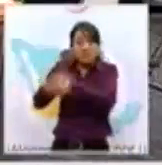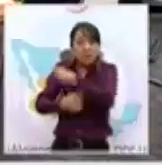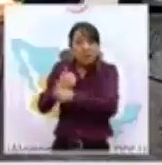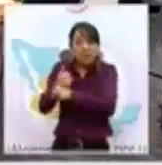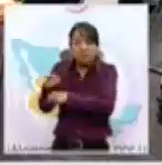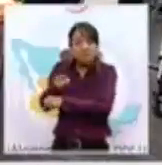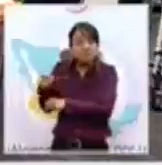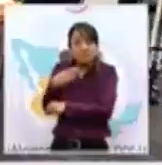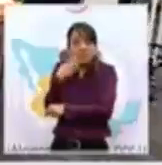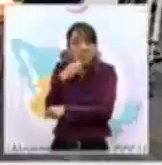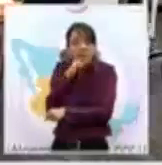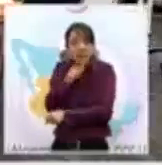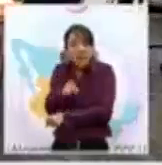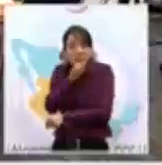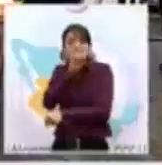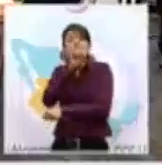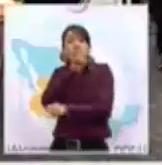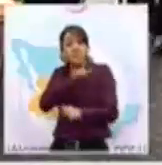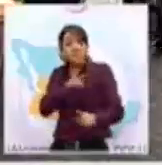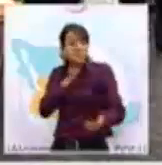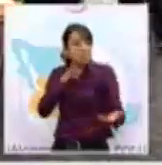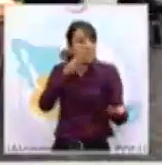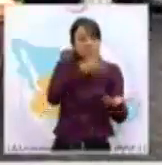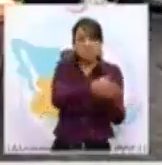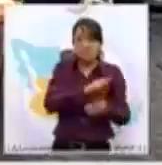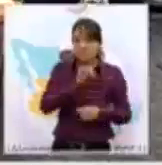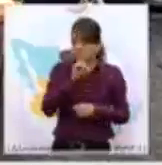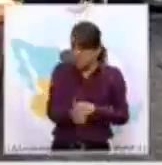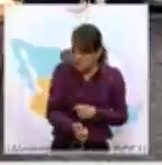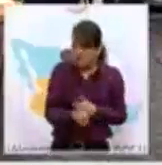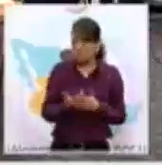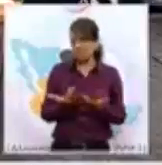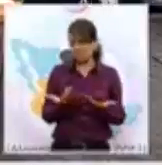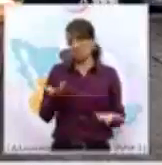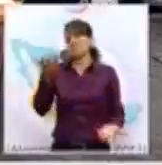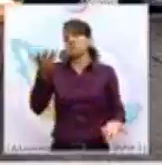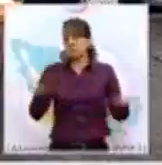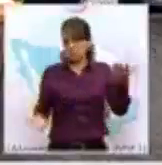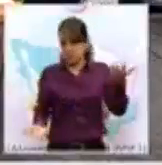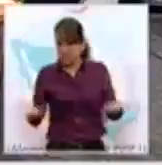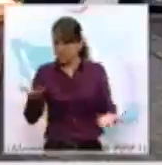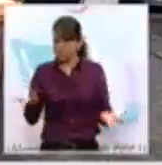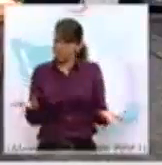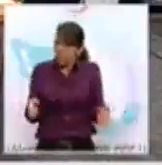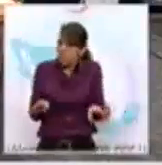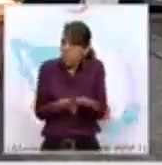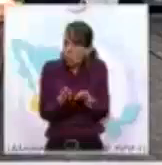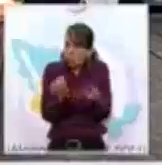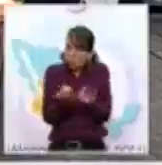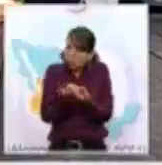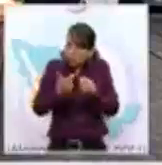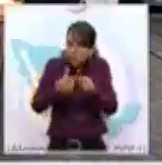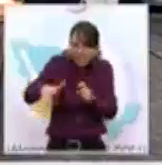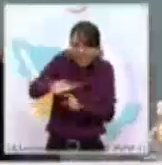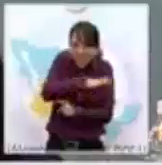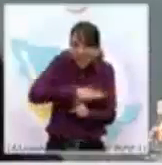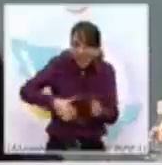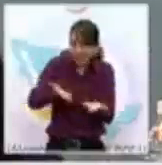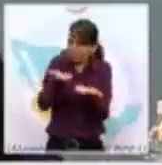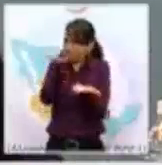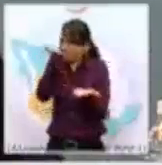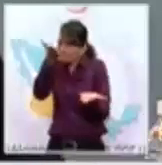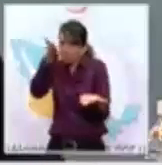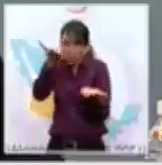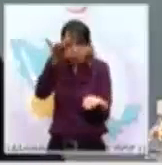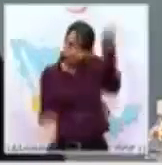a mí sí me llama la atención, déjenme ponerlo un poquito en este sentido, que una sociedad tan desigual sea tan